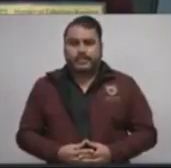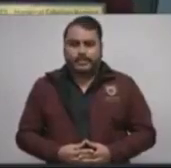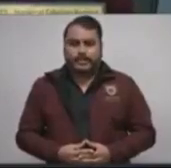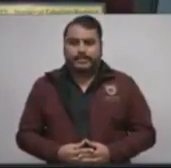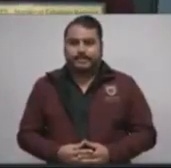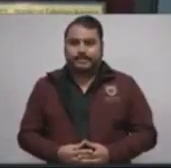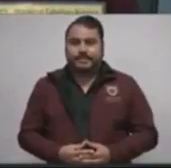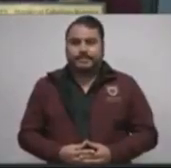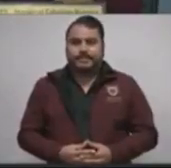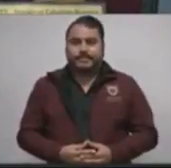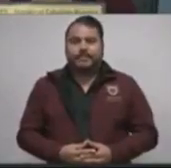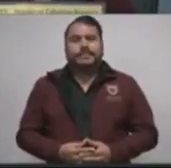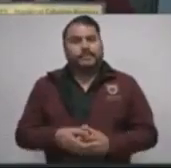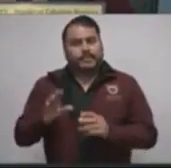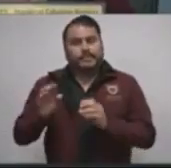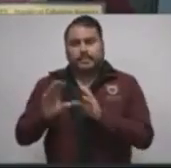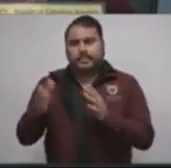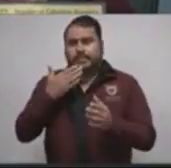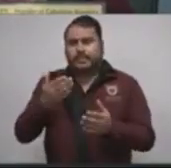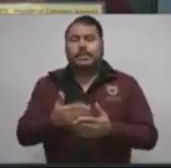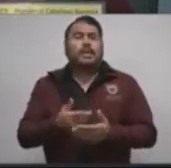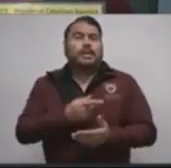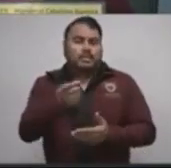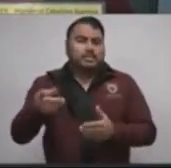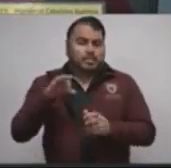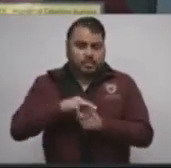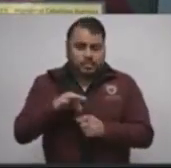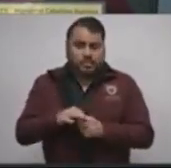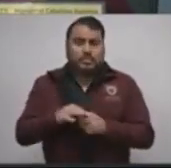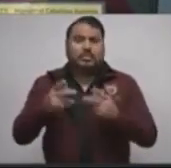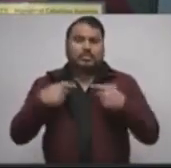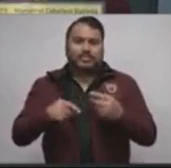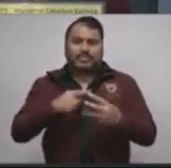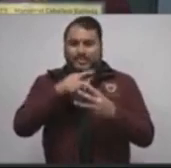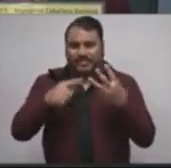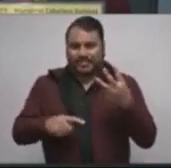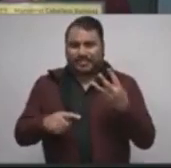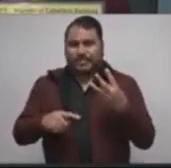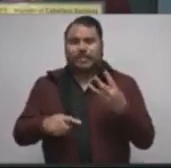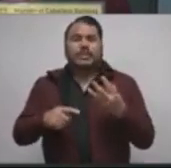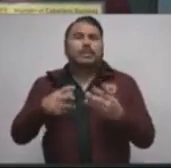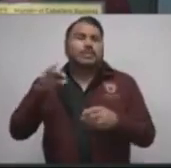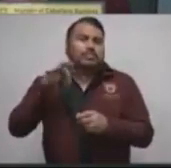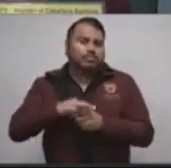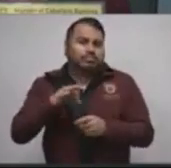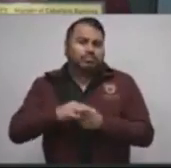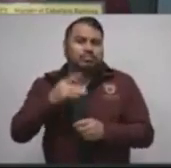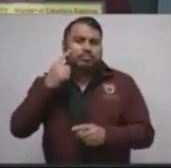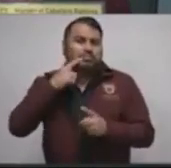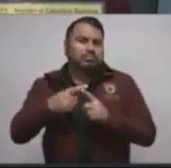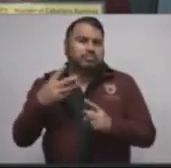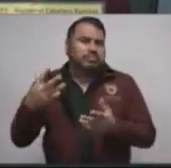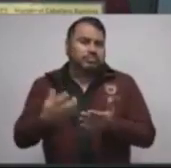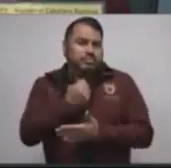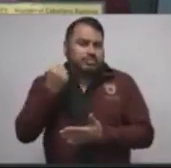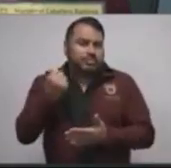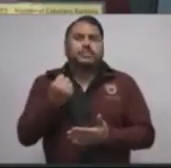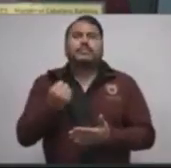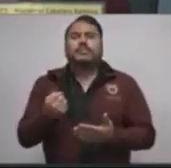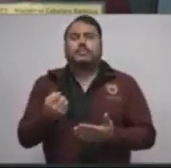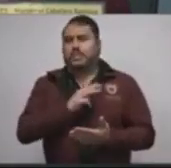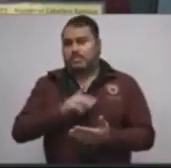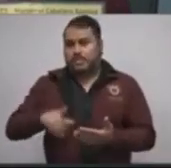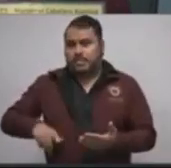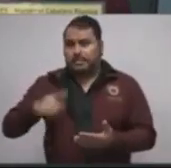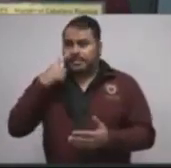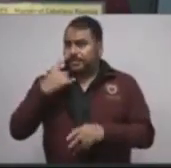Se somete a votación la terna propuesta para el nombramiento del secretario de Gobierno Municipal. En primer término, quienes estén